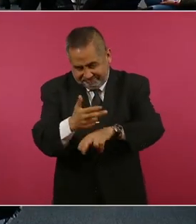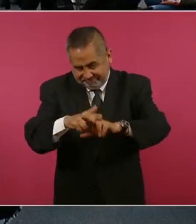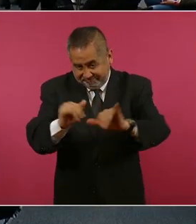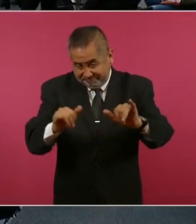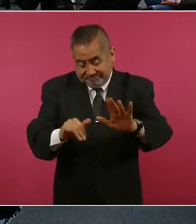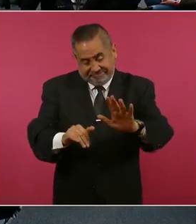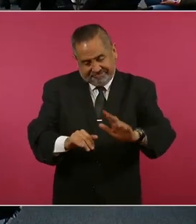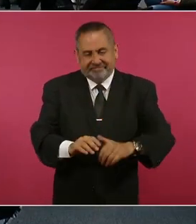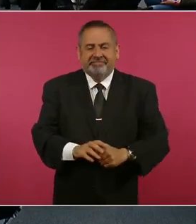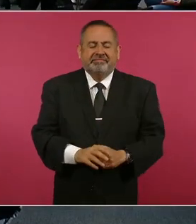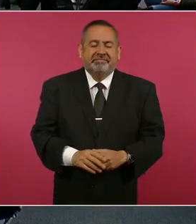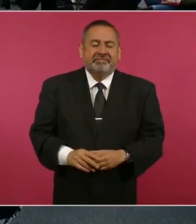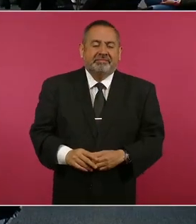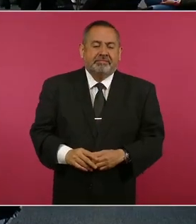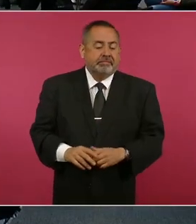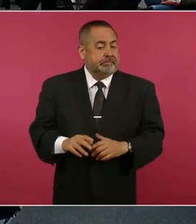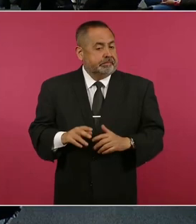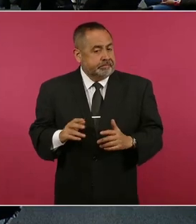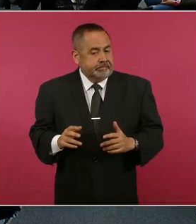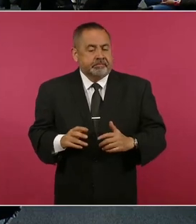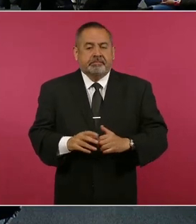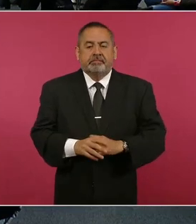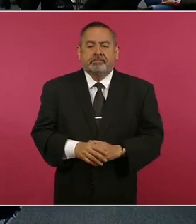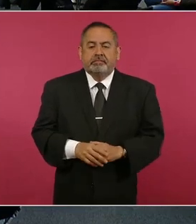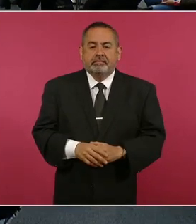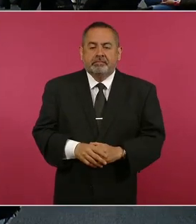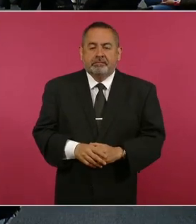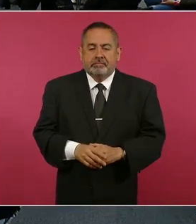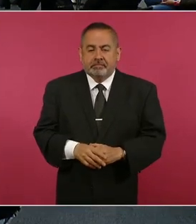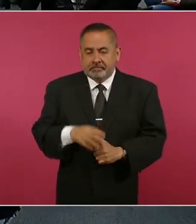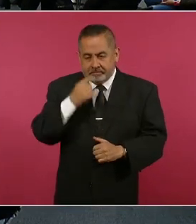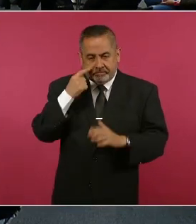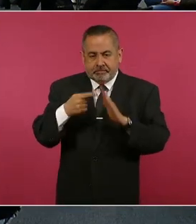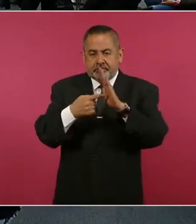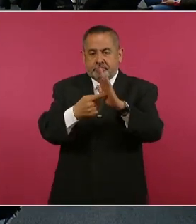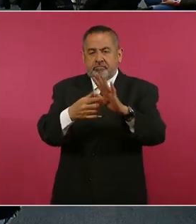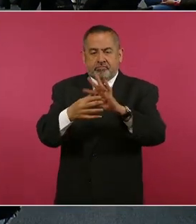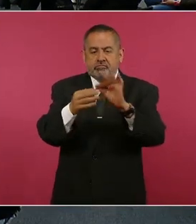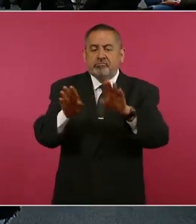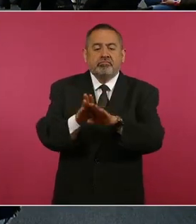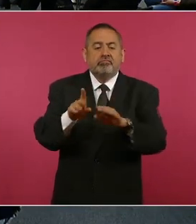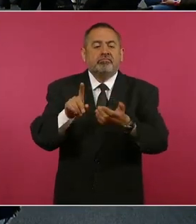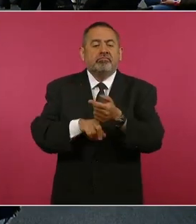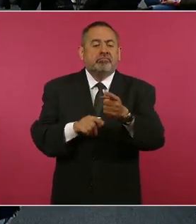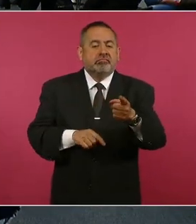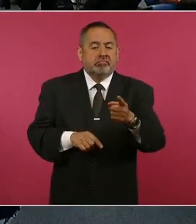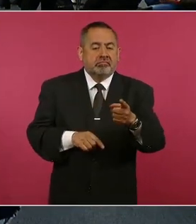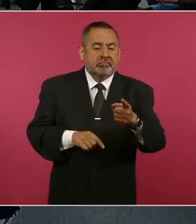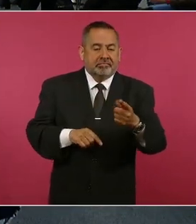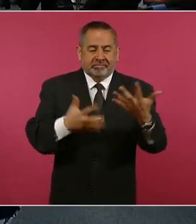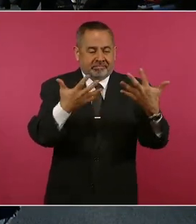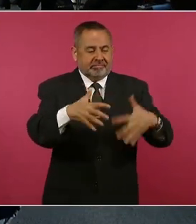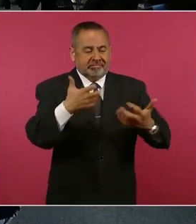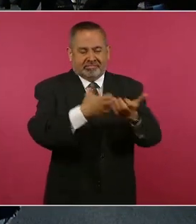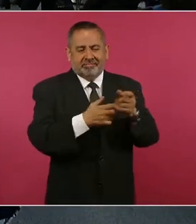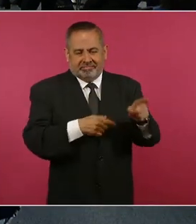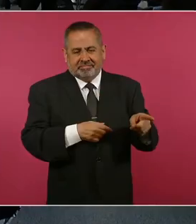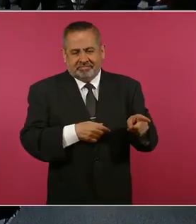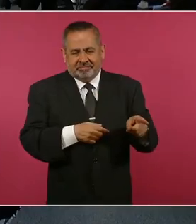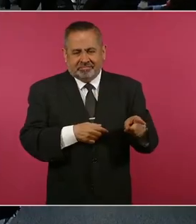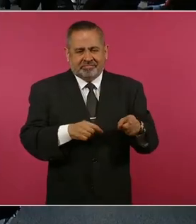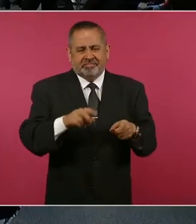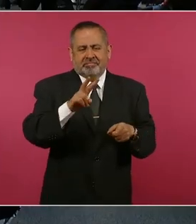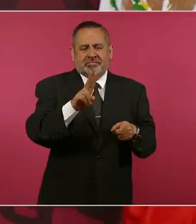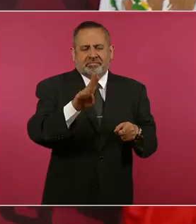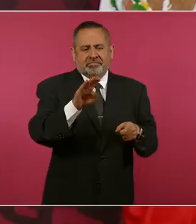Unidos. Entonces, te voy a mostrar lo que hacía la empresa